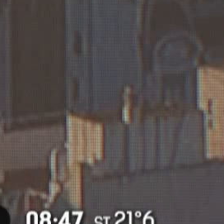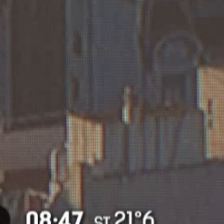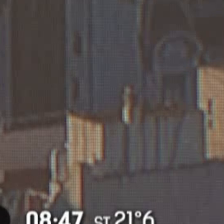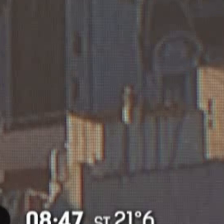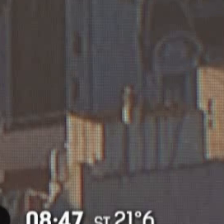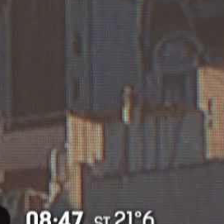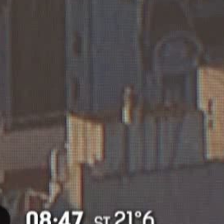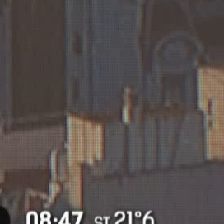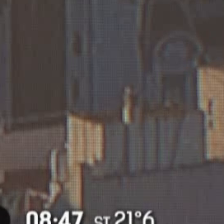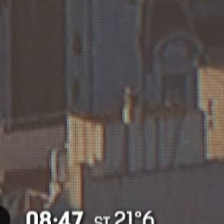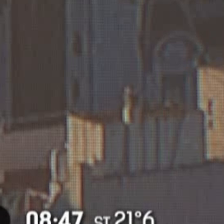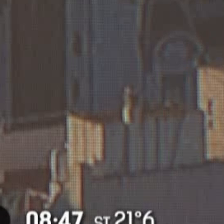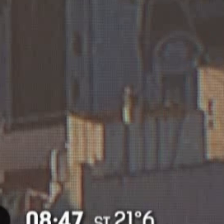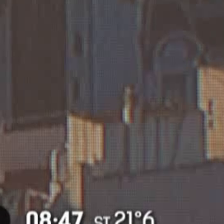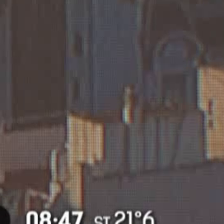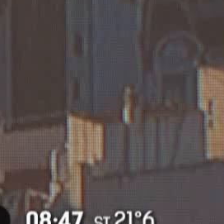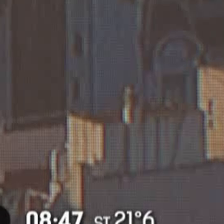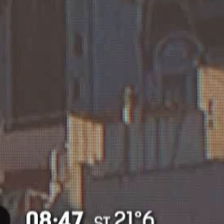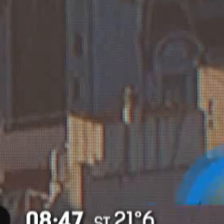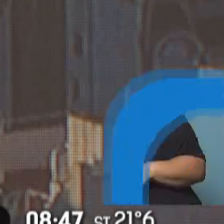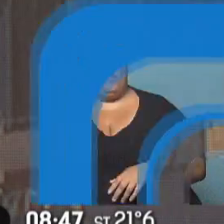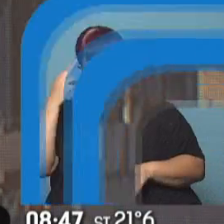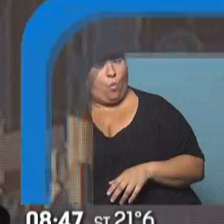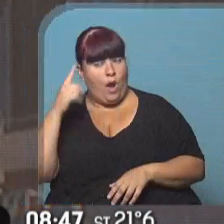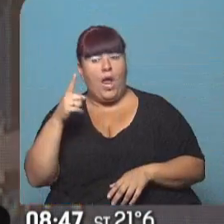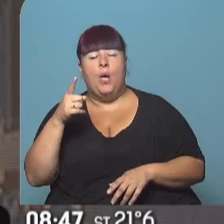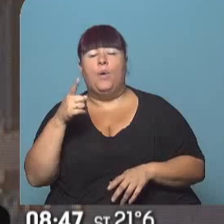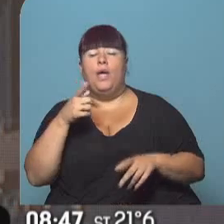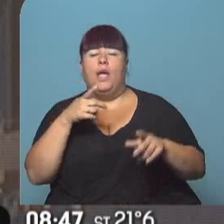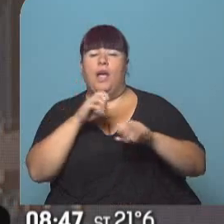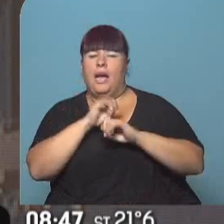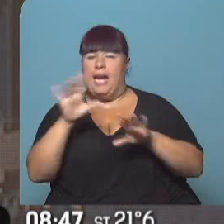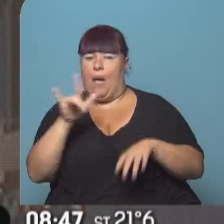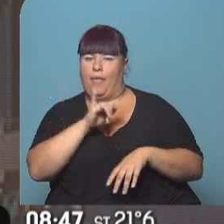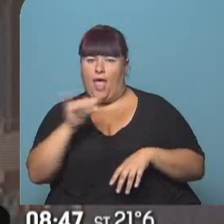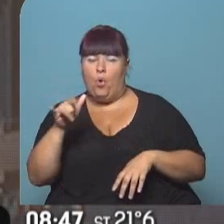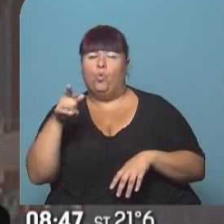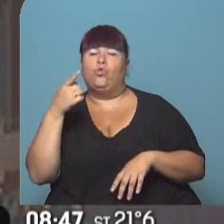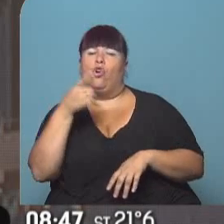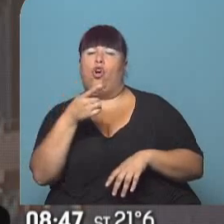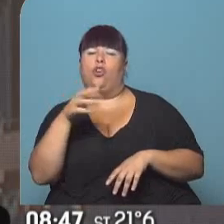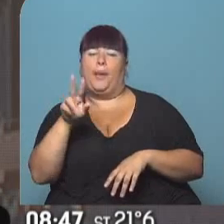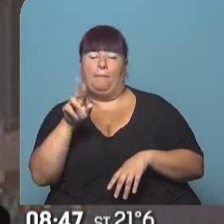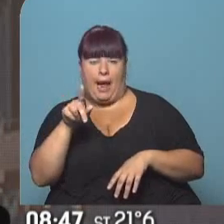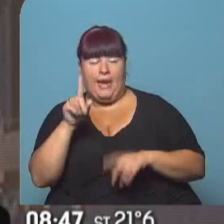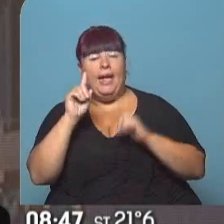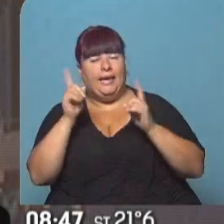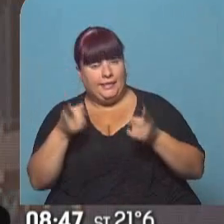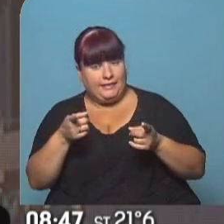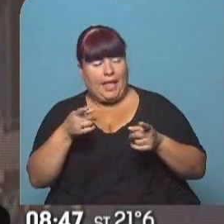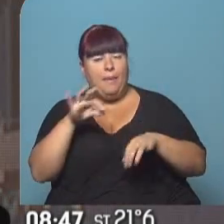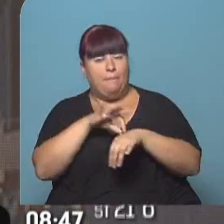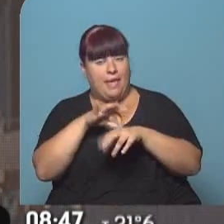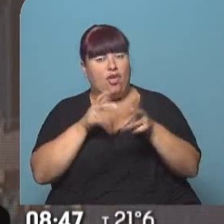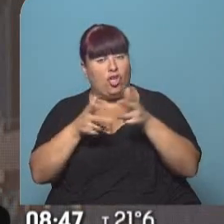Andrea Vázquez es médica cirujana. En el año 2009 llevó a cabo una gravísima denuncia contra su pareja, también